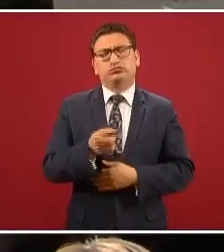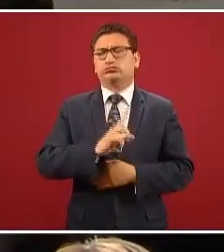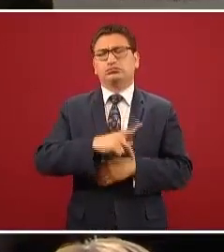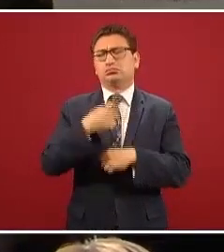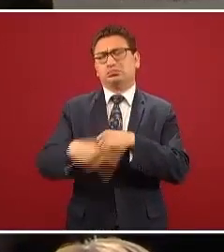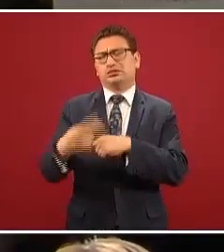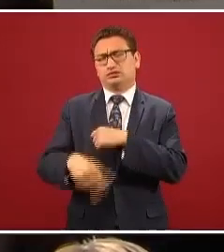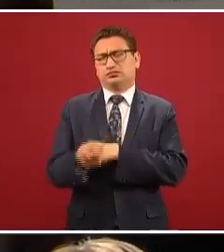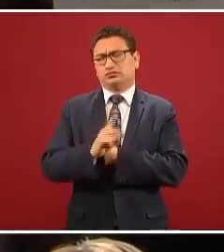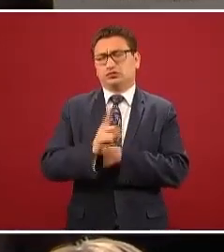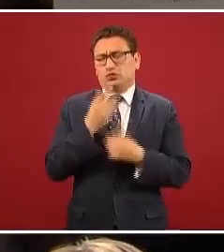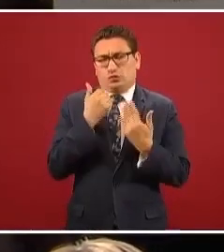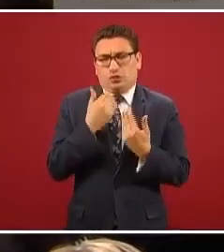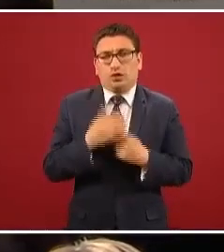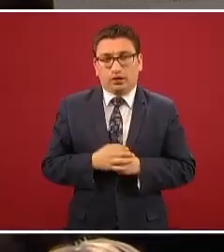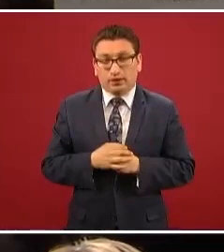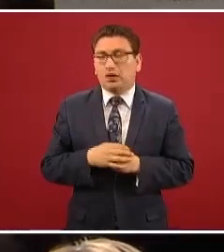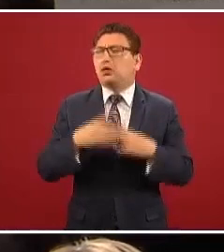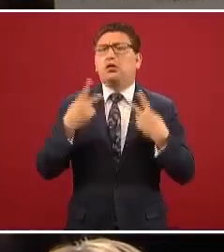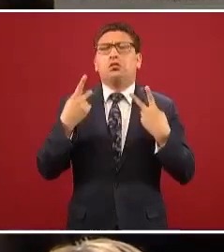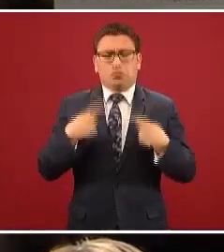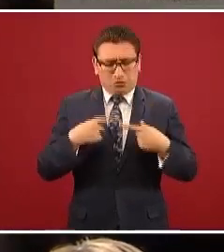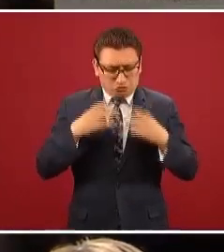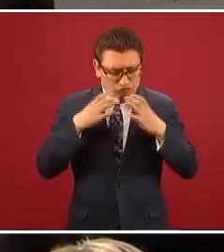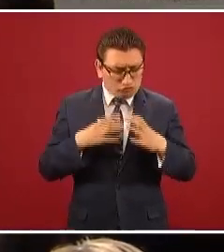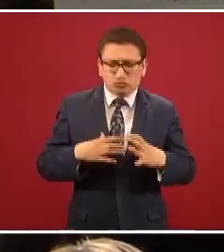no afecta gravemente la funcionalidad del cuerpo,